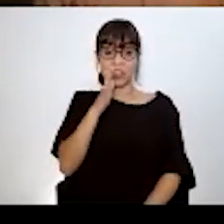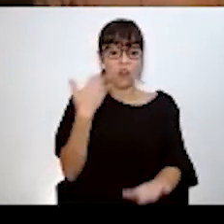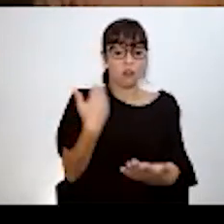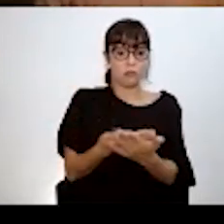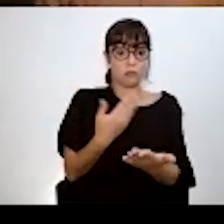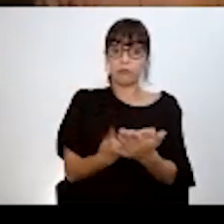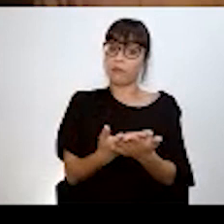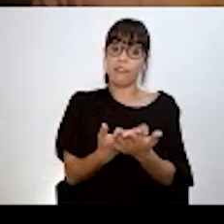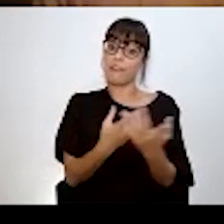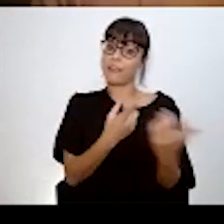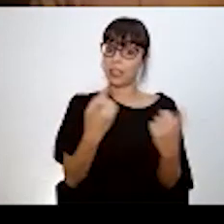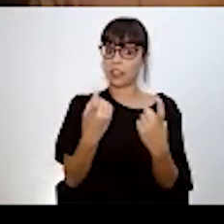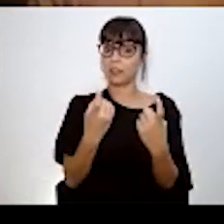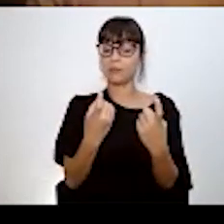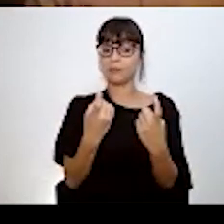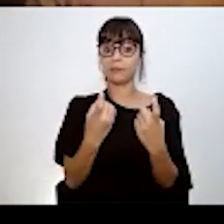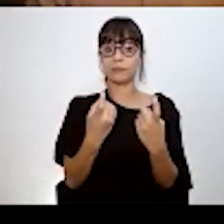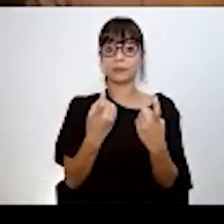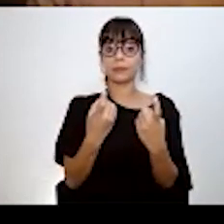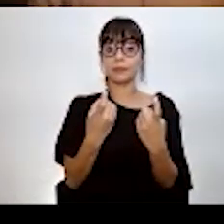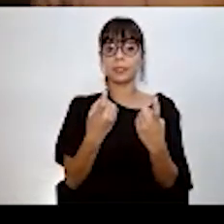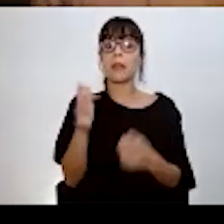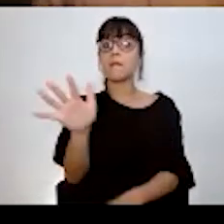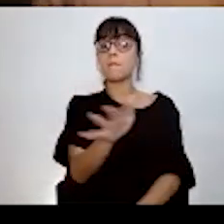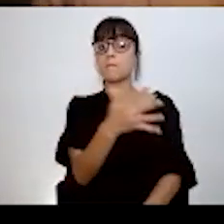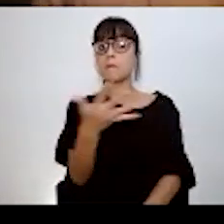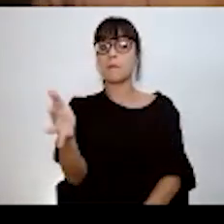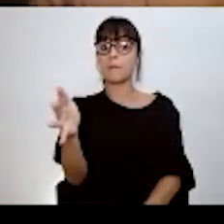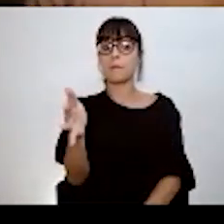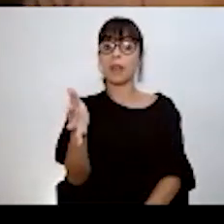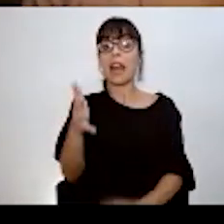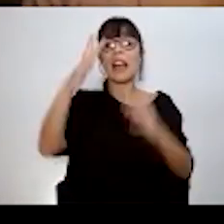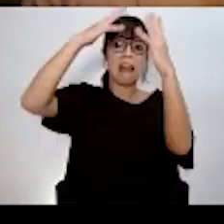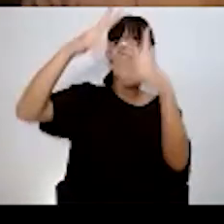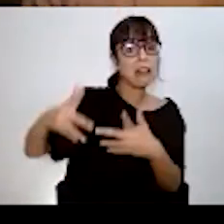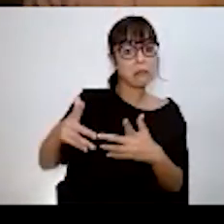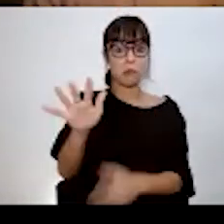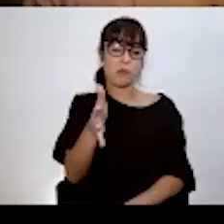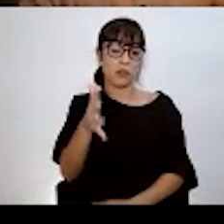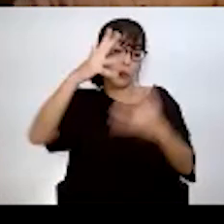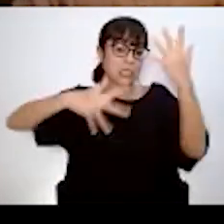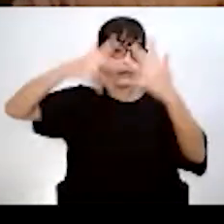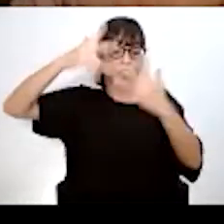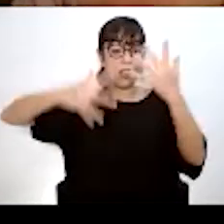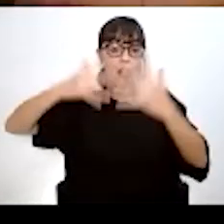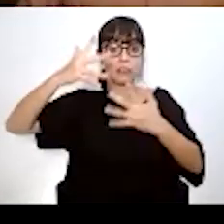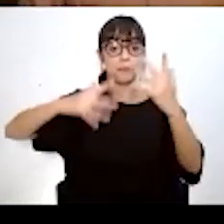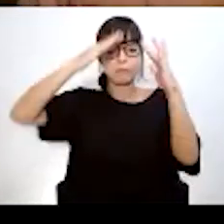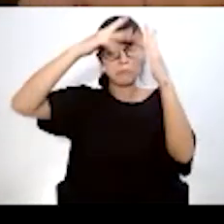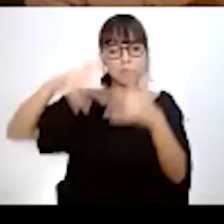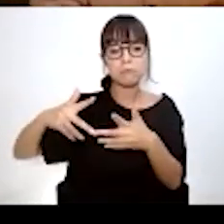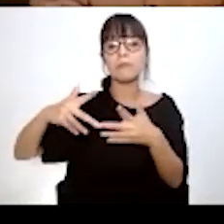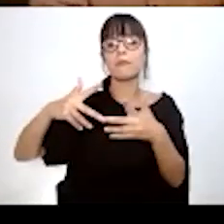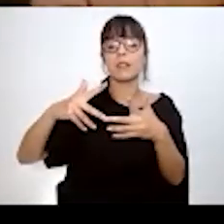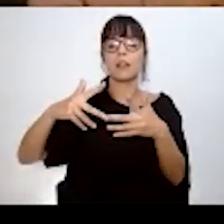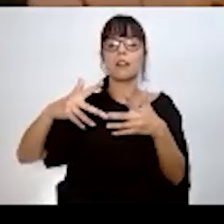que tenemos para este momento es la aproximación a partir de cálculos, ¿no? De modelos matemáticos. Y modelos matemáticos que